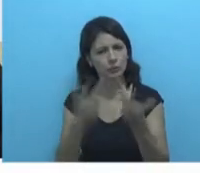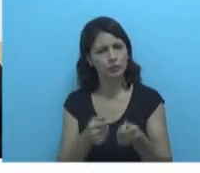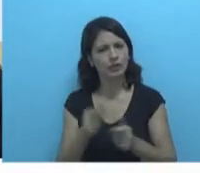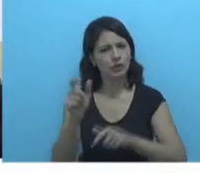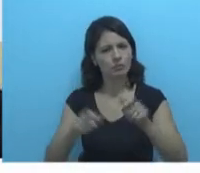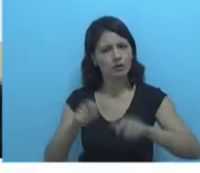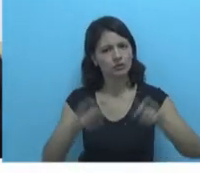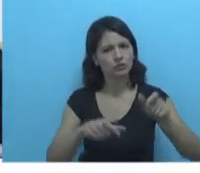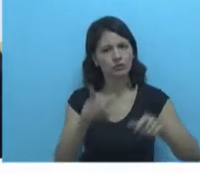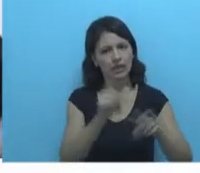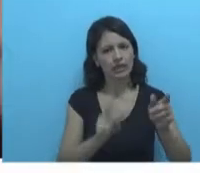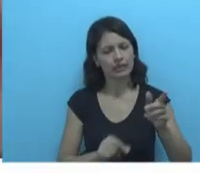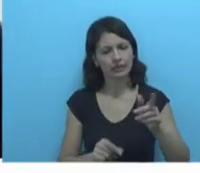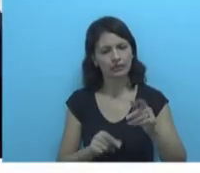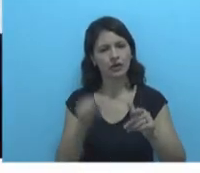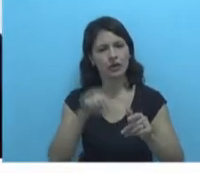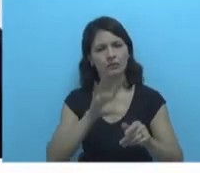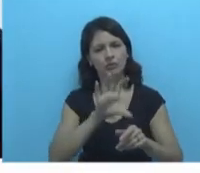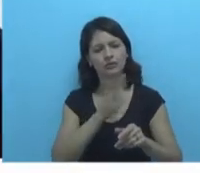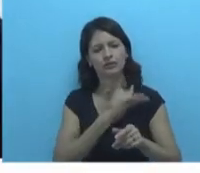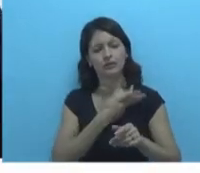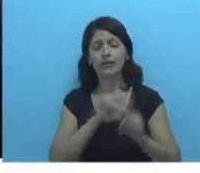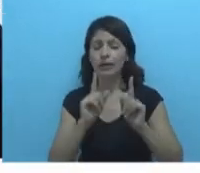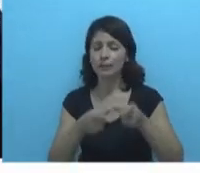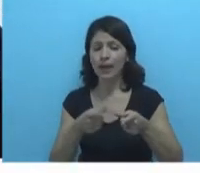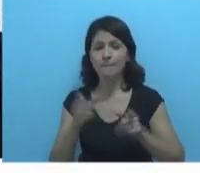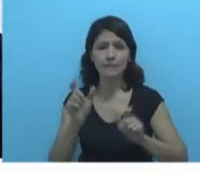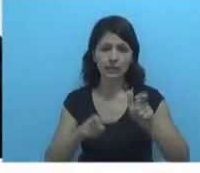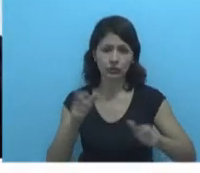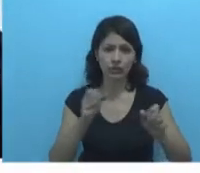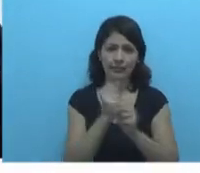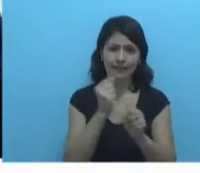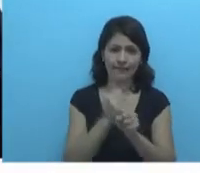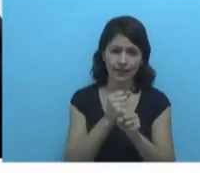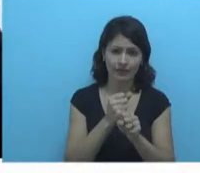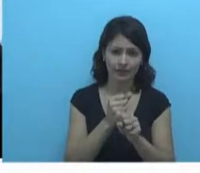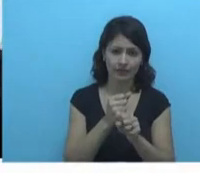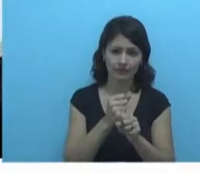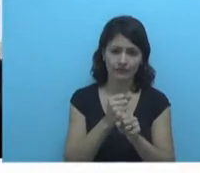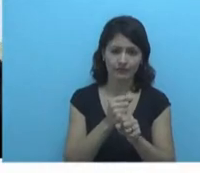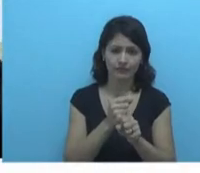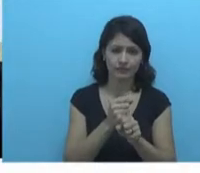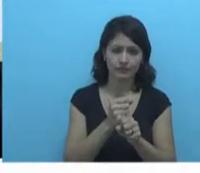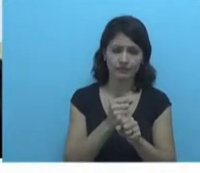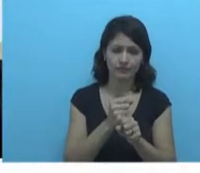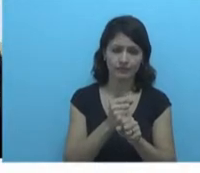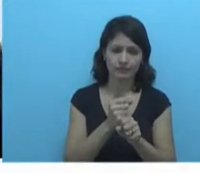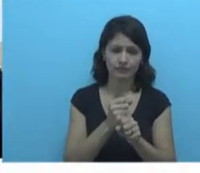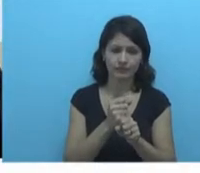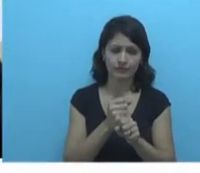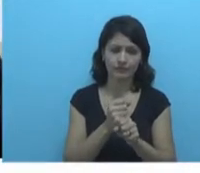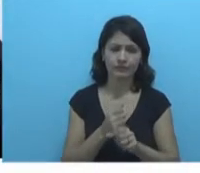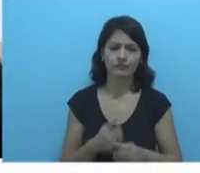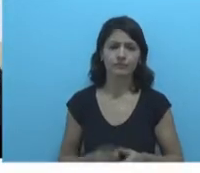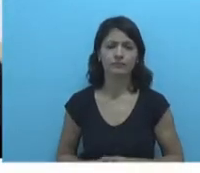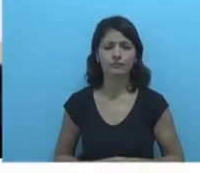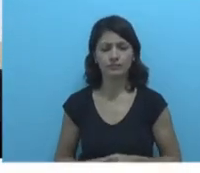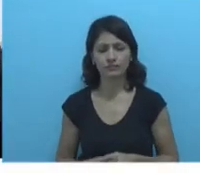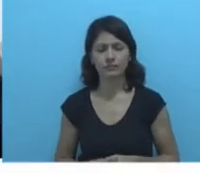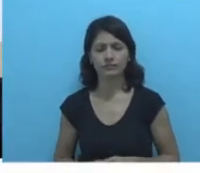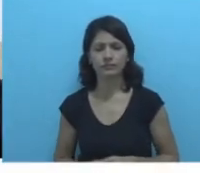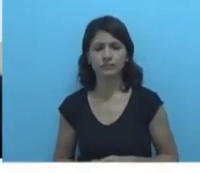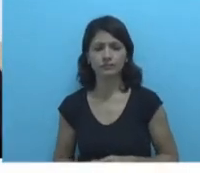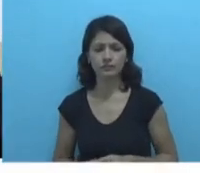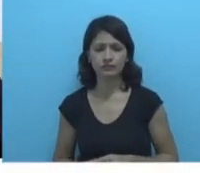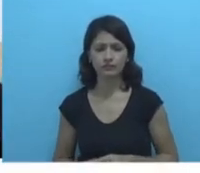sobre todo los que están ocupados en esa gran cadena de valor, pero también los